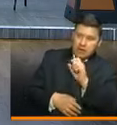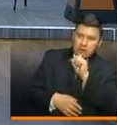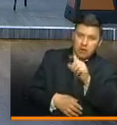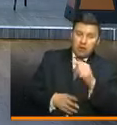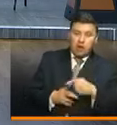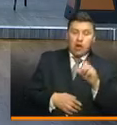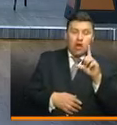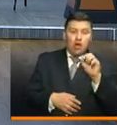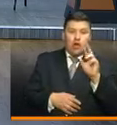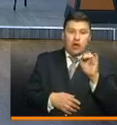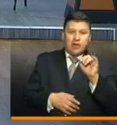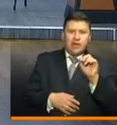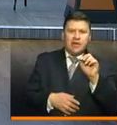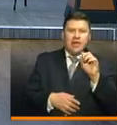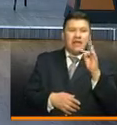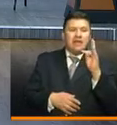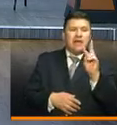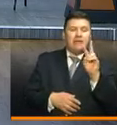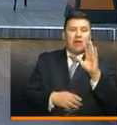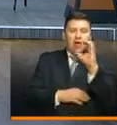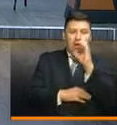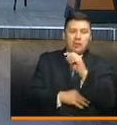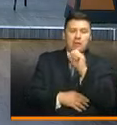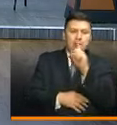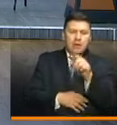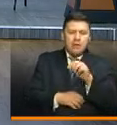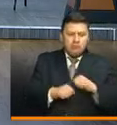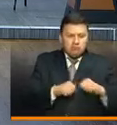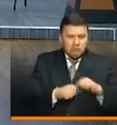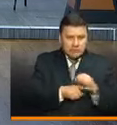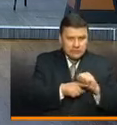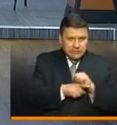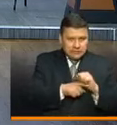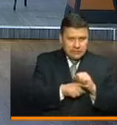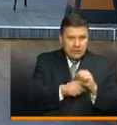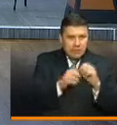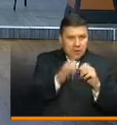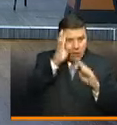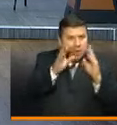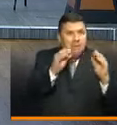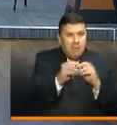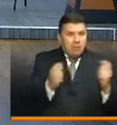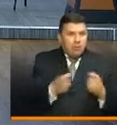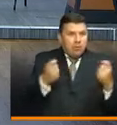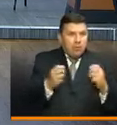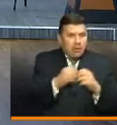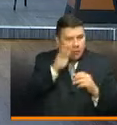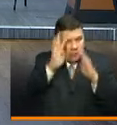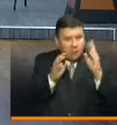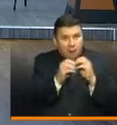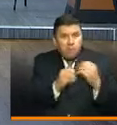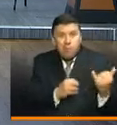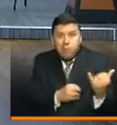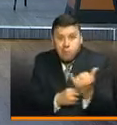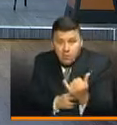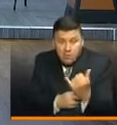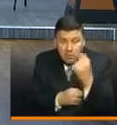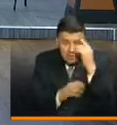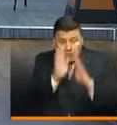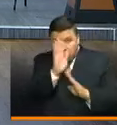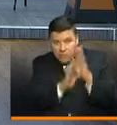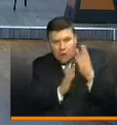Lorena Angarita, de Red Intercable TV Colombia. Aparte de este ejercicio, ¿qué otras iniciativas se han pensado para promover la creatividad para los